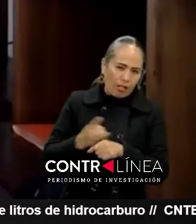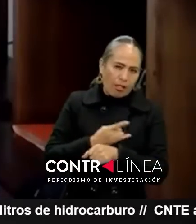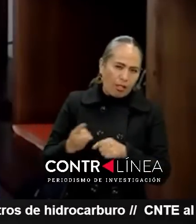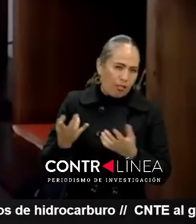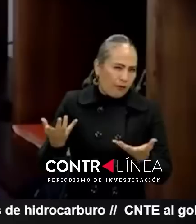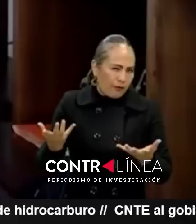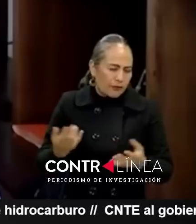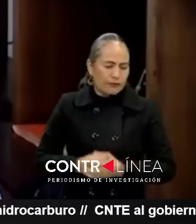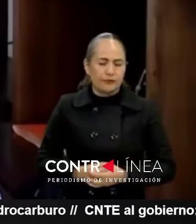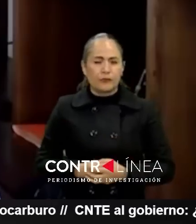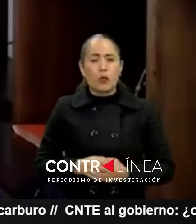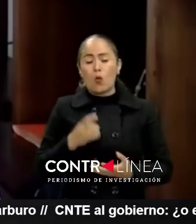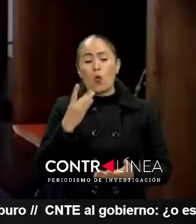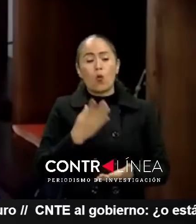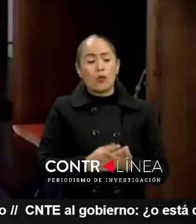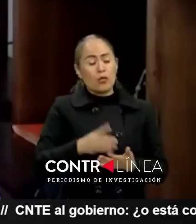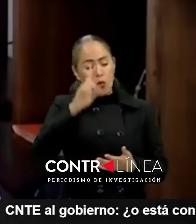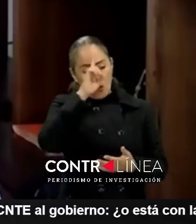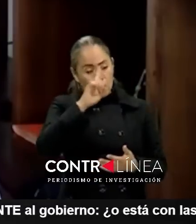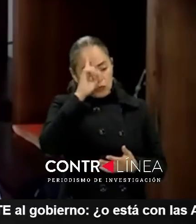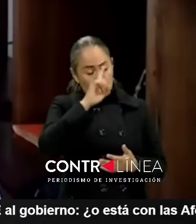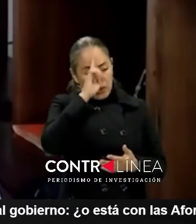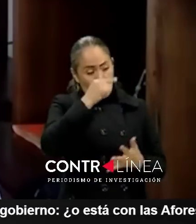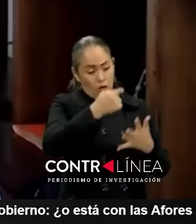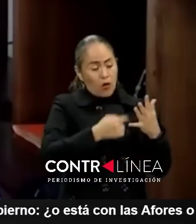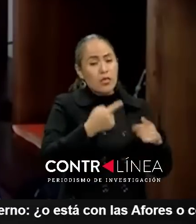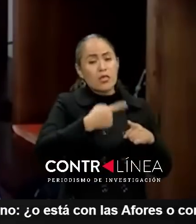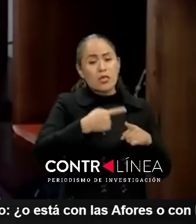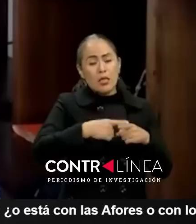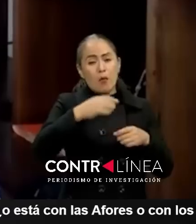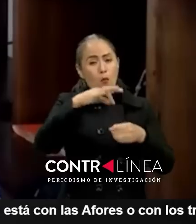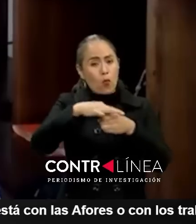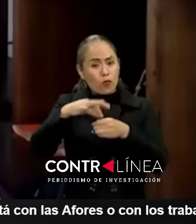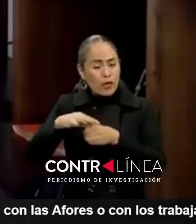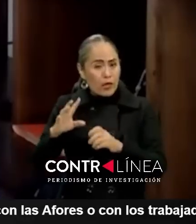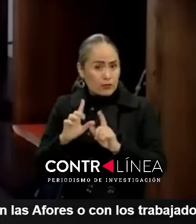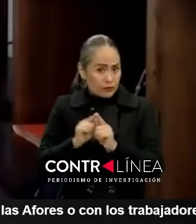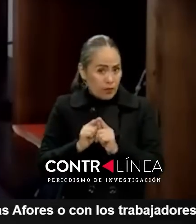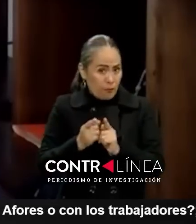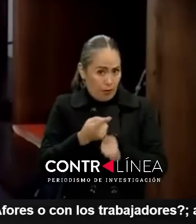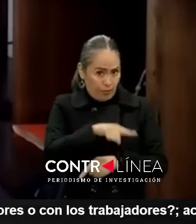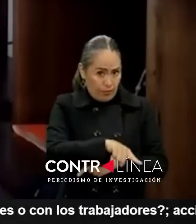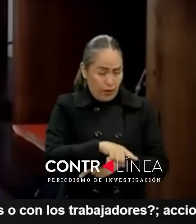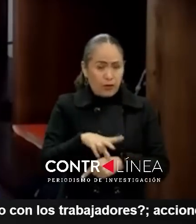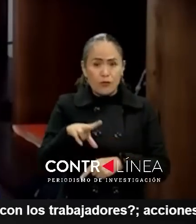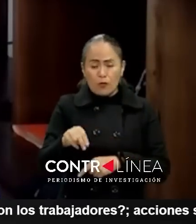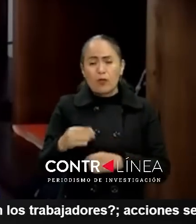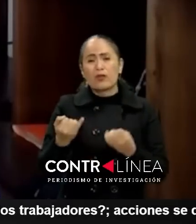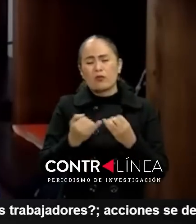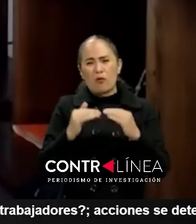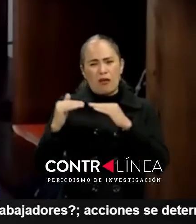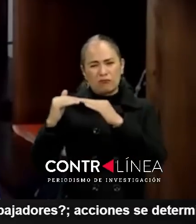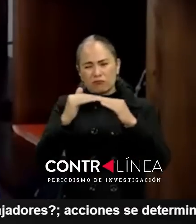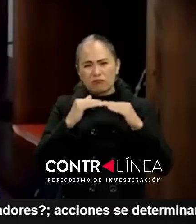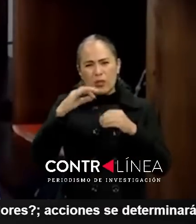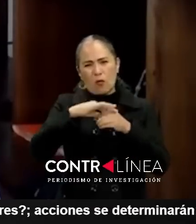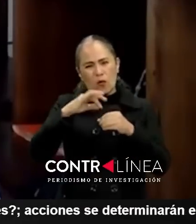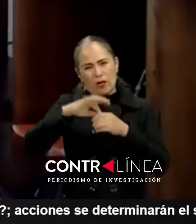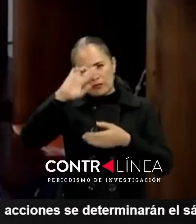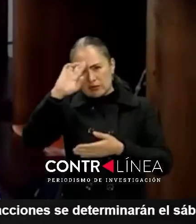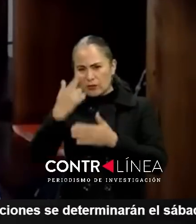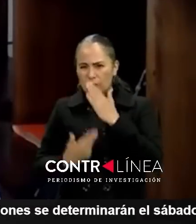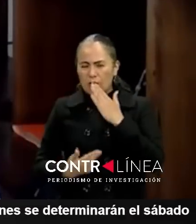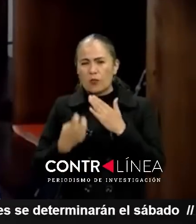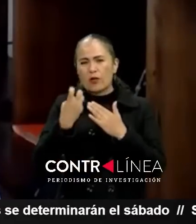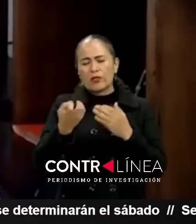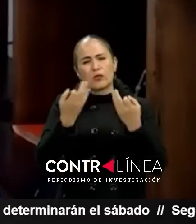solo de orientar votos, sino de la degradación del sistema democrático, razones por las que resulta vital tomar acciones